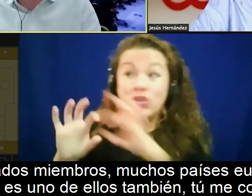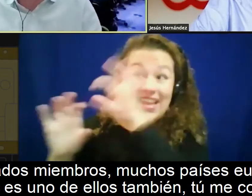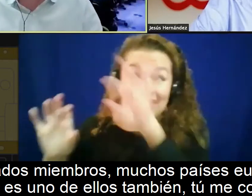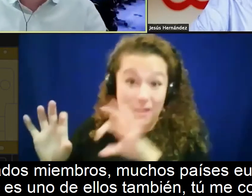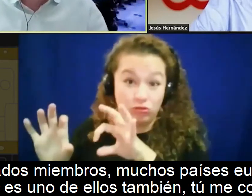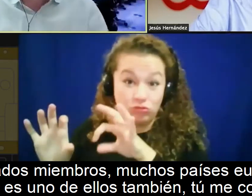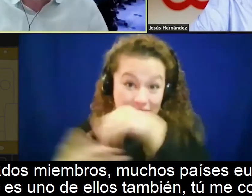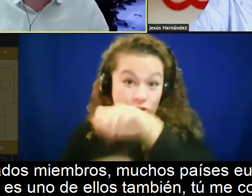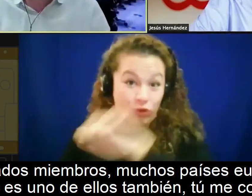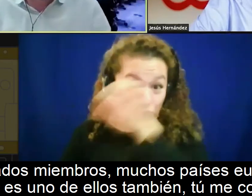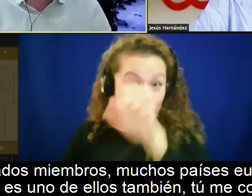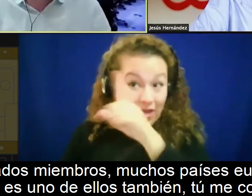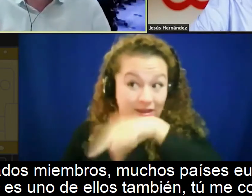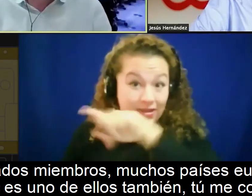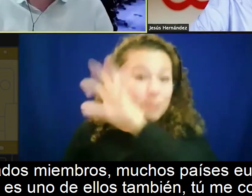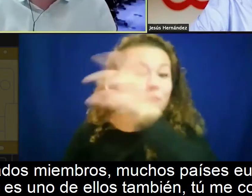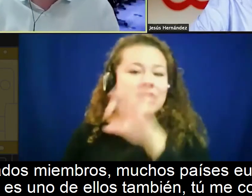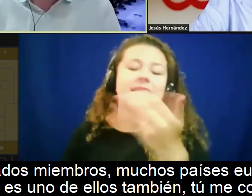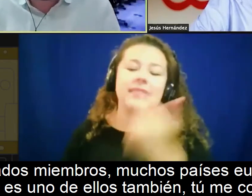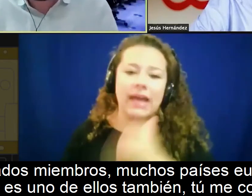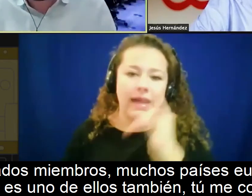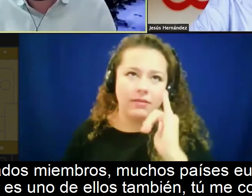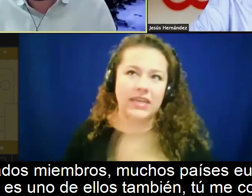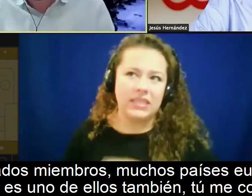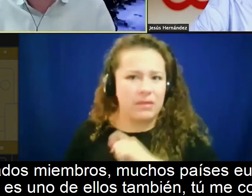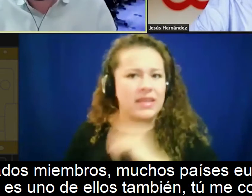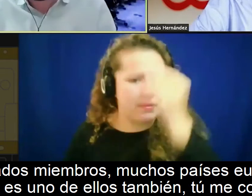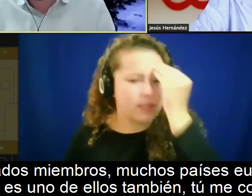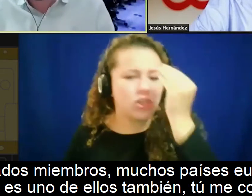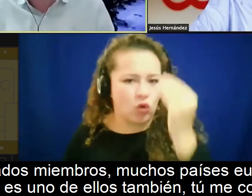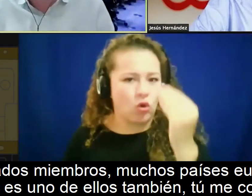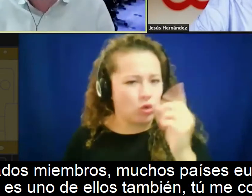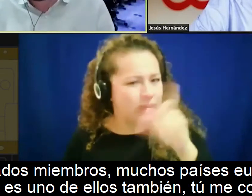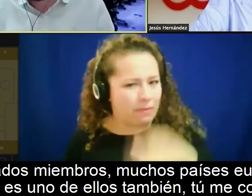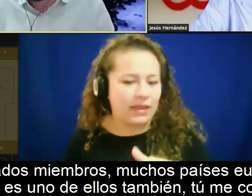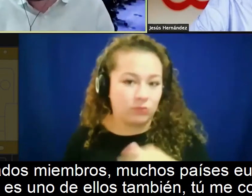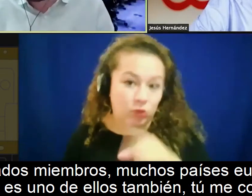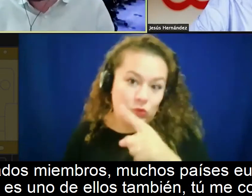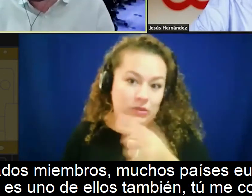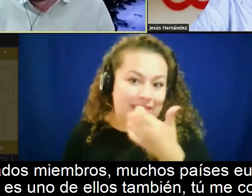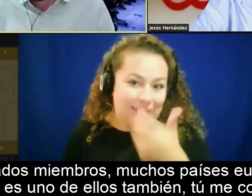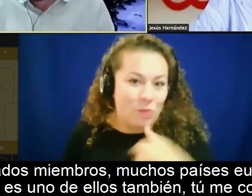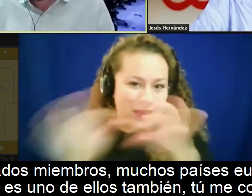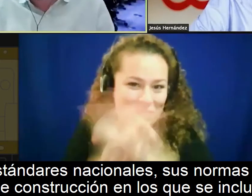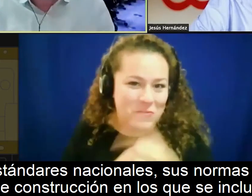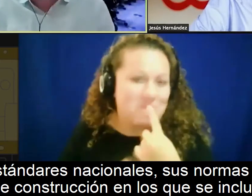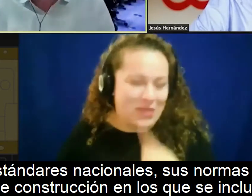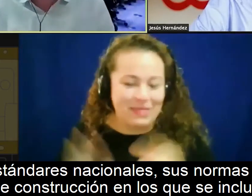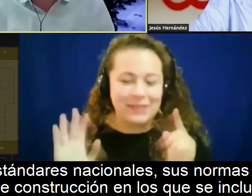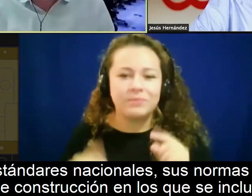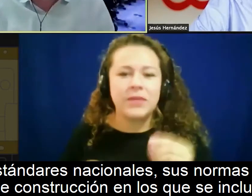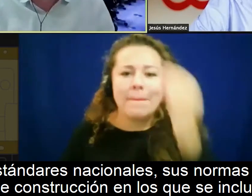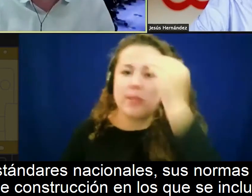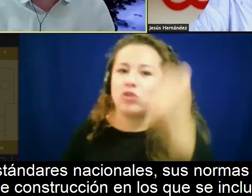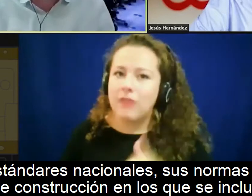países europeos ya tienen, España yo creo que es uno de ellos también, tú me corriges si me equivoco, ya tienen sus,